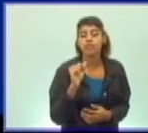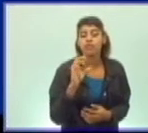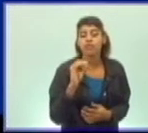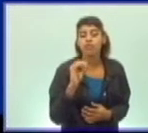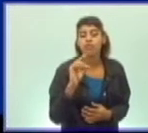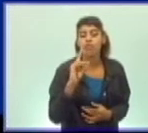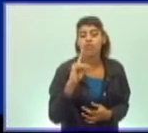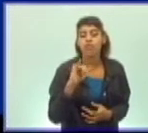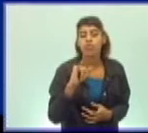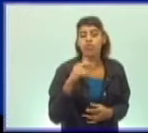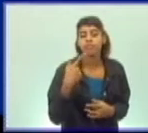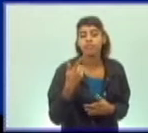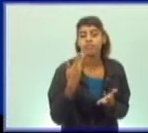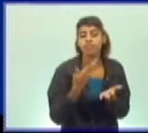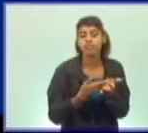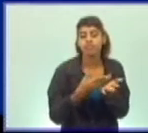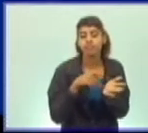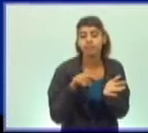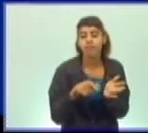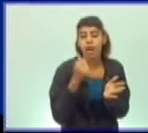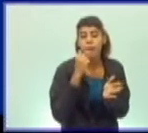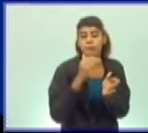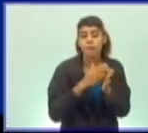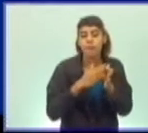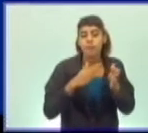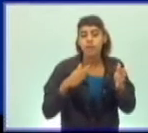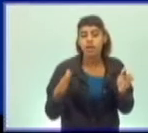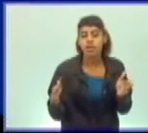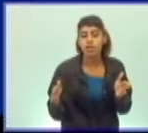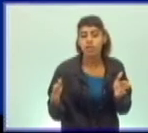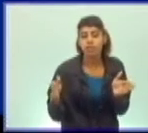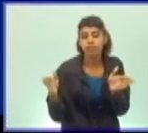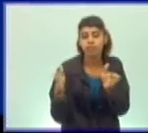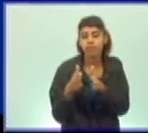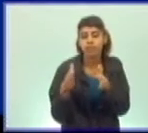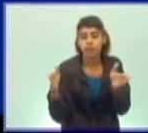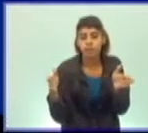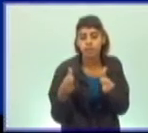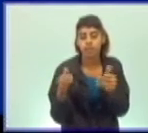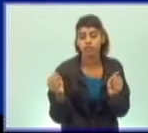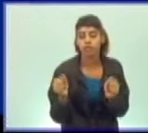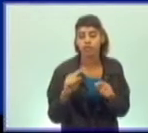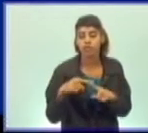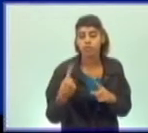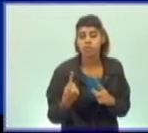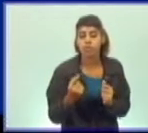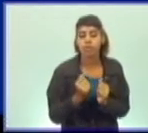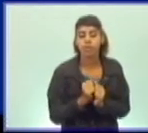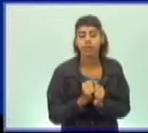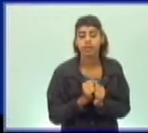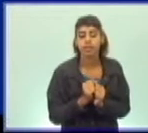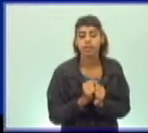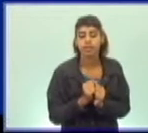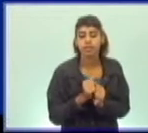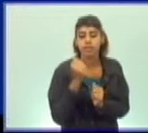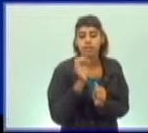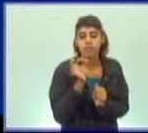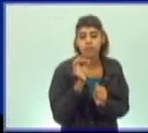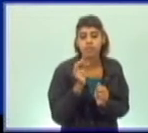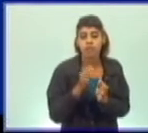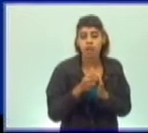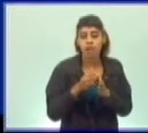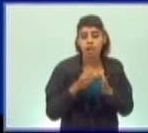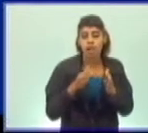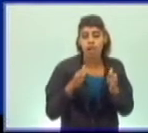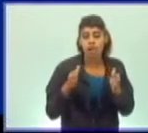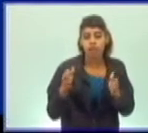de este periodo que tiene mayor tamaño del átomo. Ahora bien, ¿por qué? Recuerden que al aumentar el número